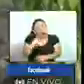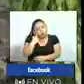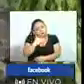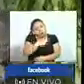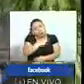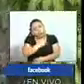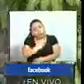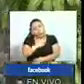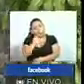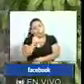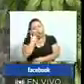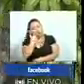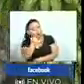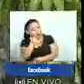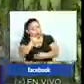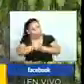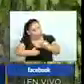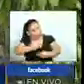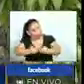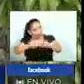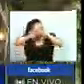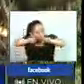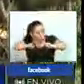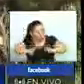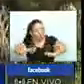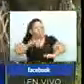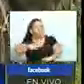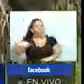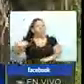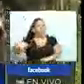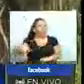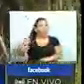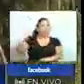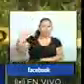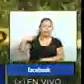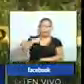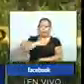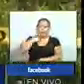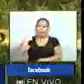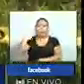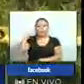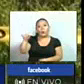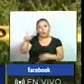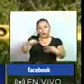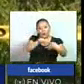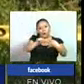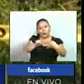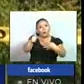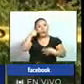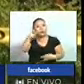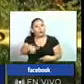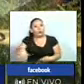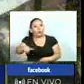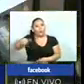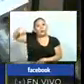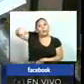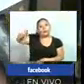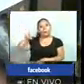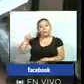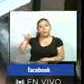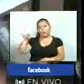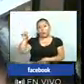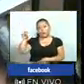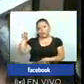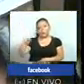las primeras luces de esclarecerlo. El homicidio ocurrió a mediados de julio en la zona conocida como El Playón, en El Jabalí.